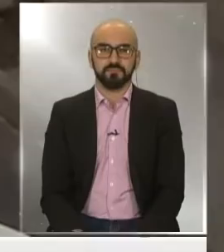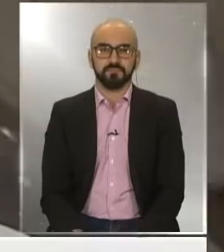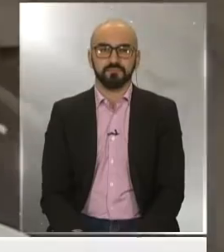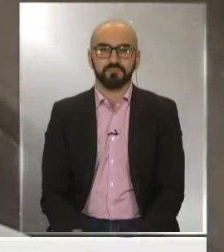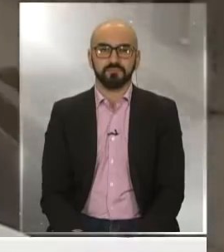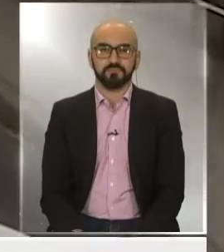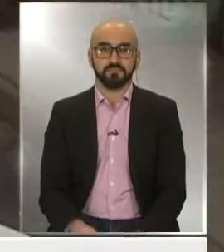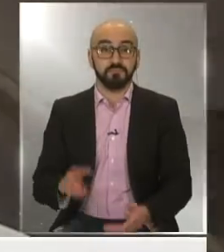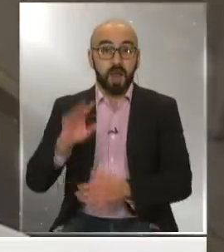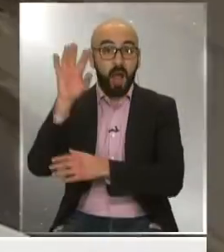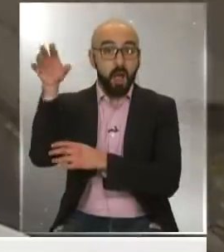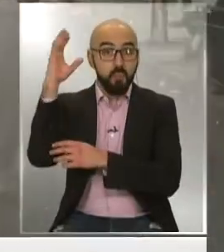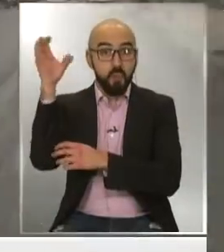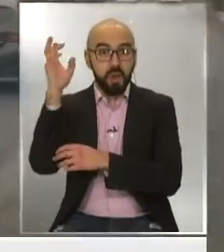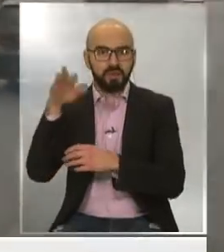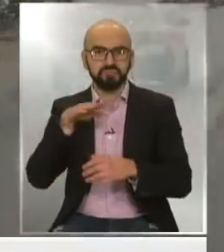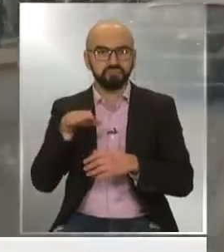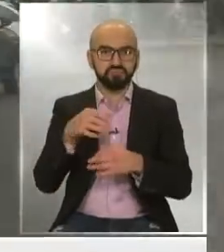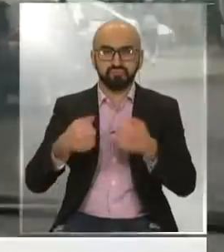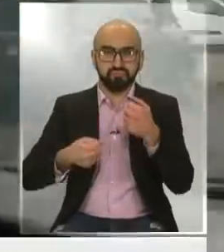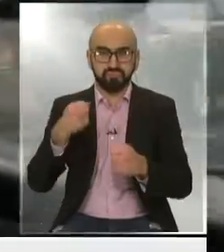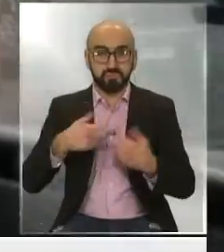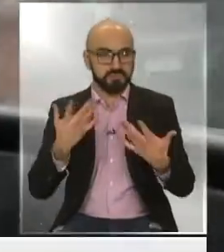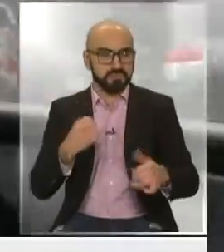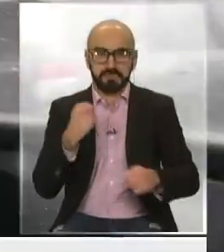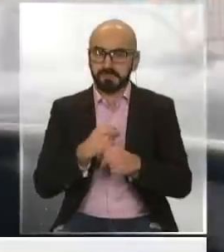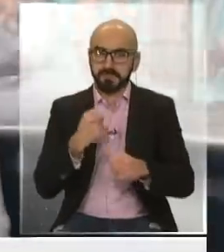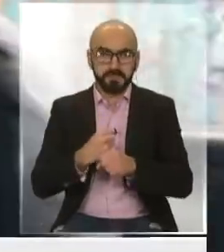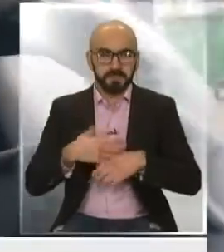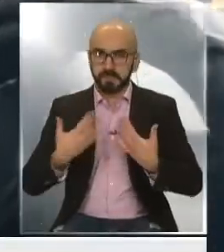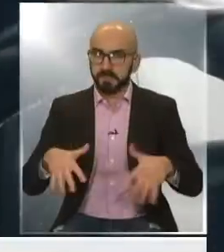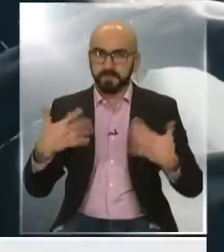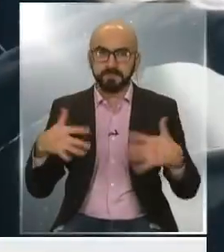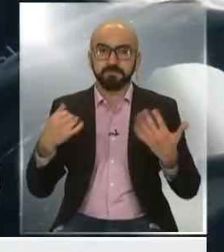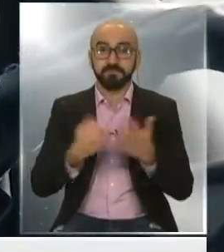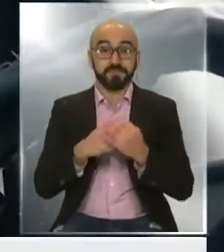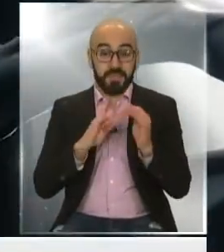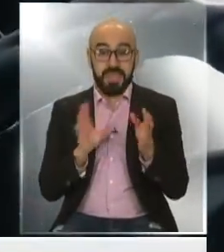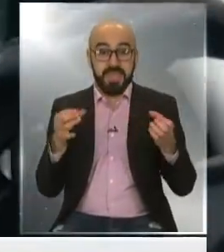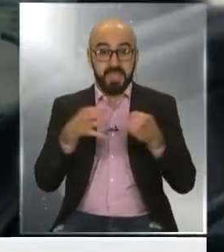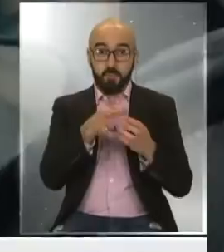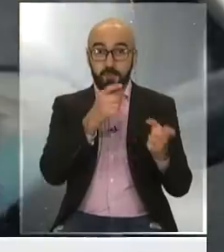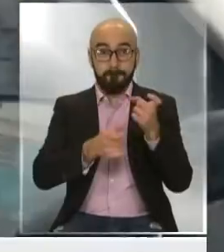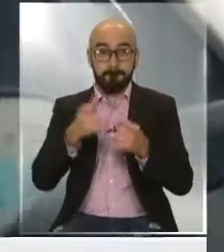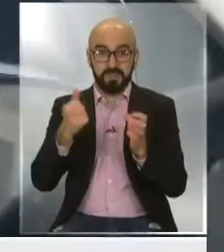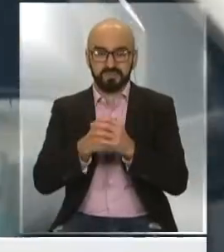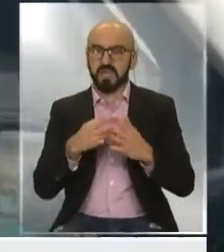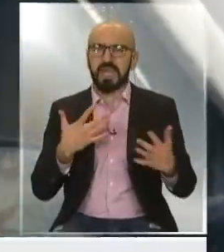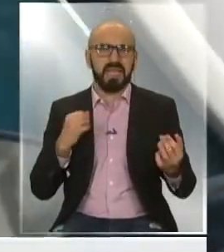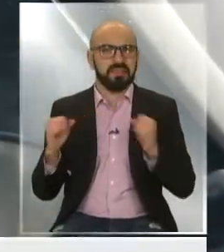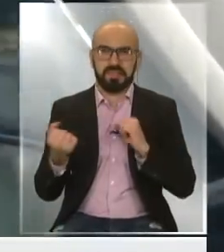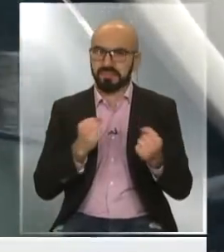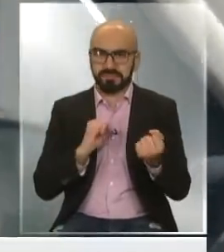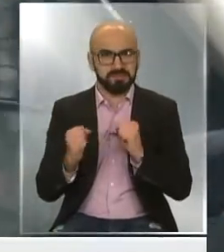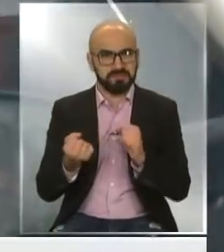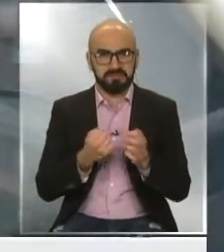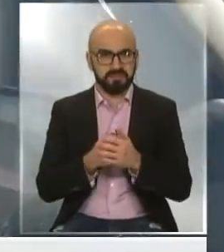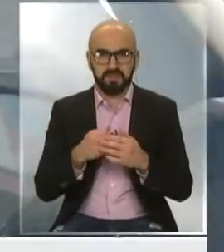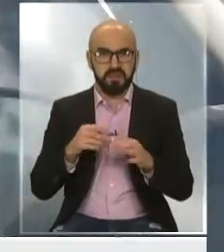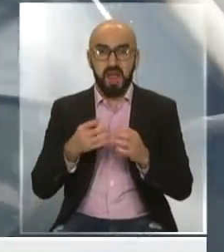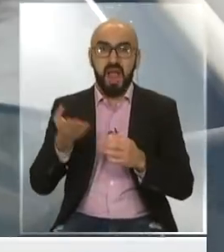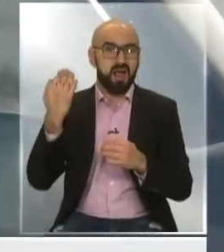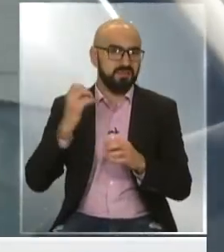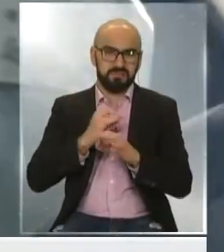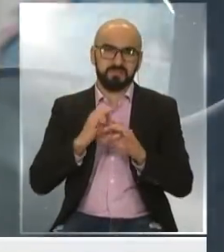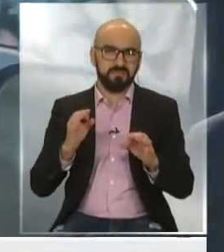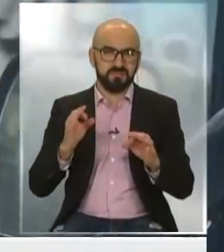Las ambulancias hoy también trabajan al límite y el equipo médico que va sobre ellas vive niveles de estrés como nunca antes.